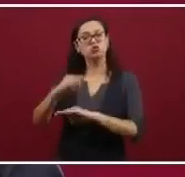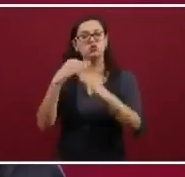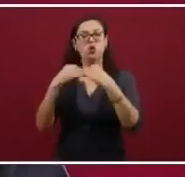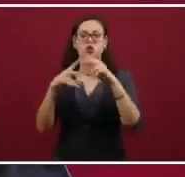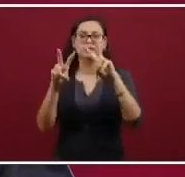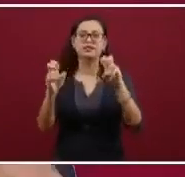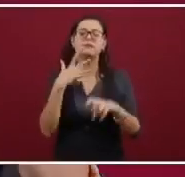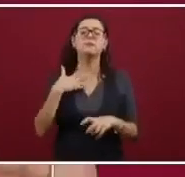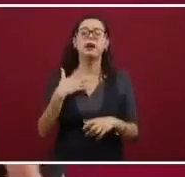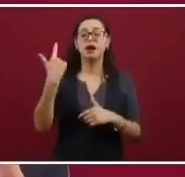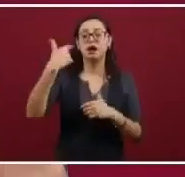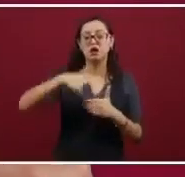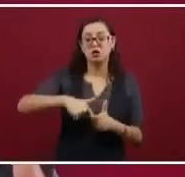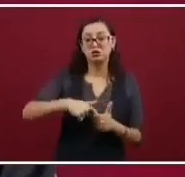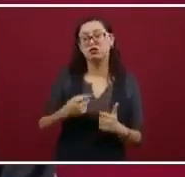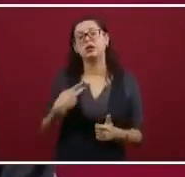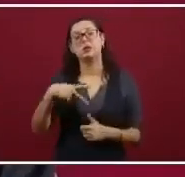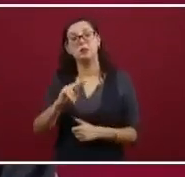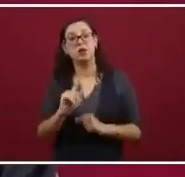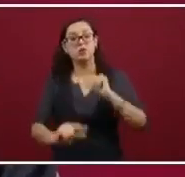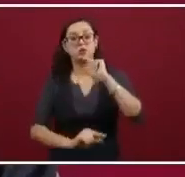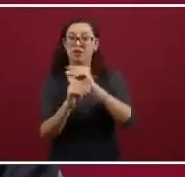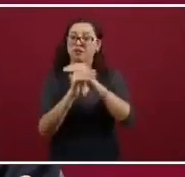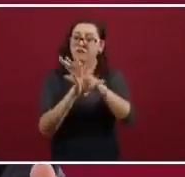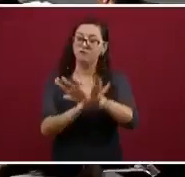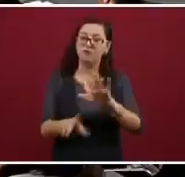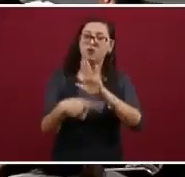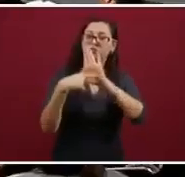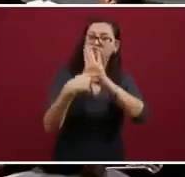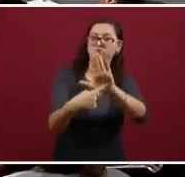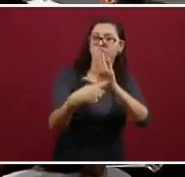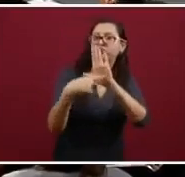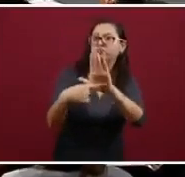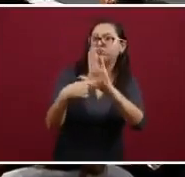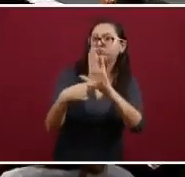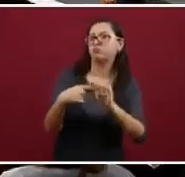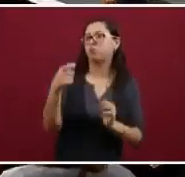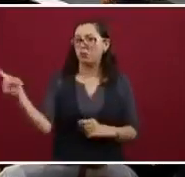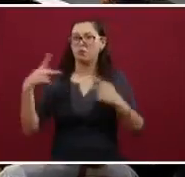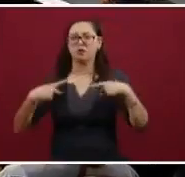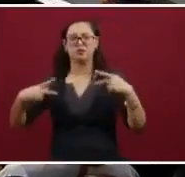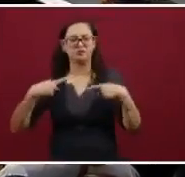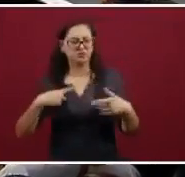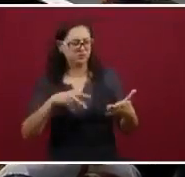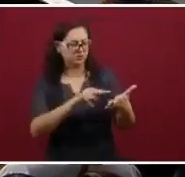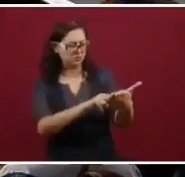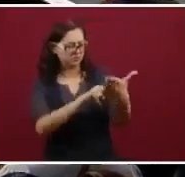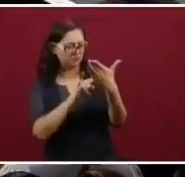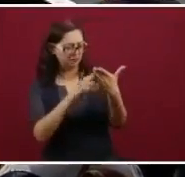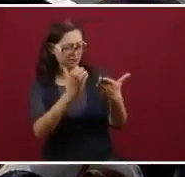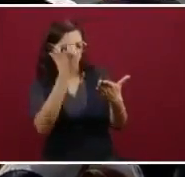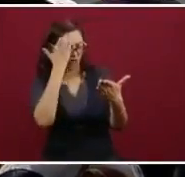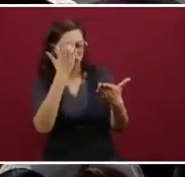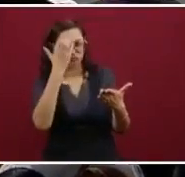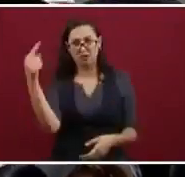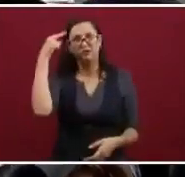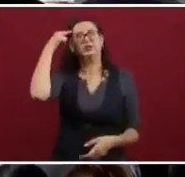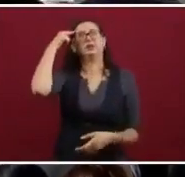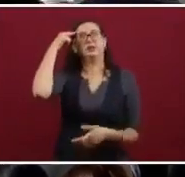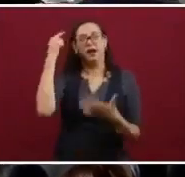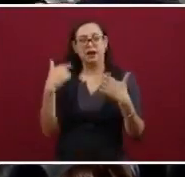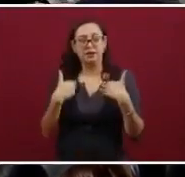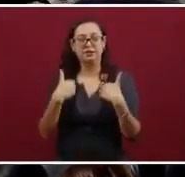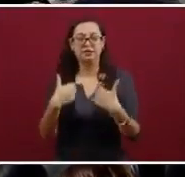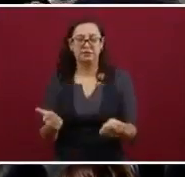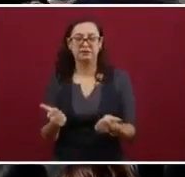Sin embargo, el ir exponiendo esta información, el ir empoderando con ella al consumidor, va haciendo conciencia del consumidor, que